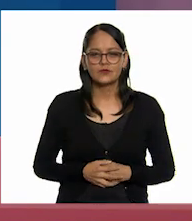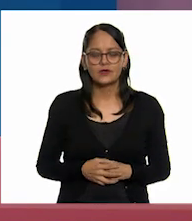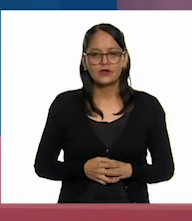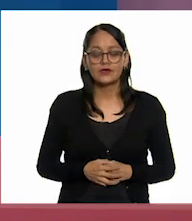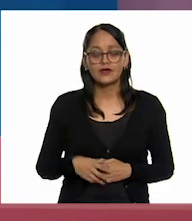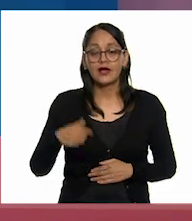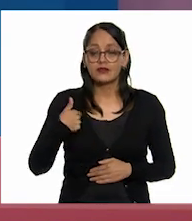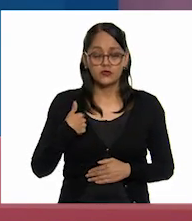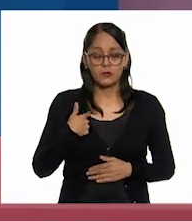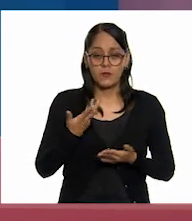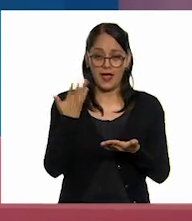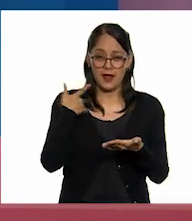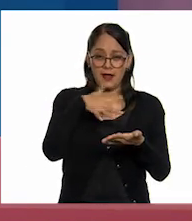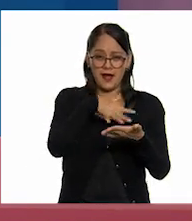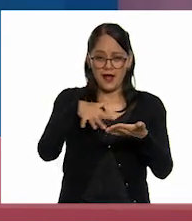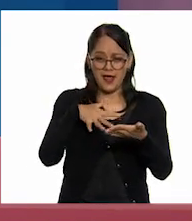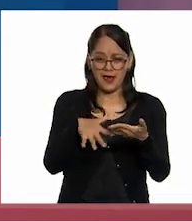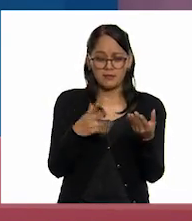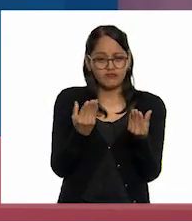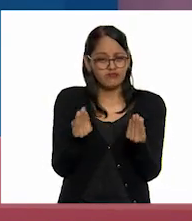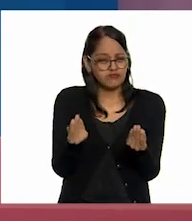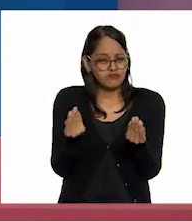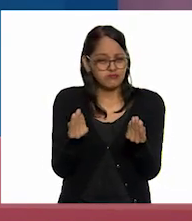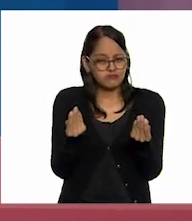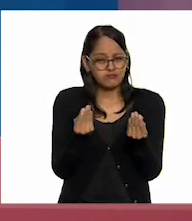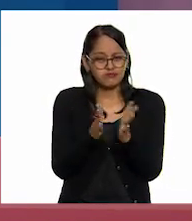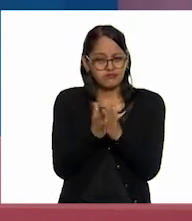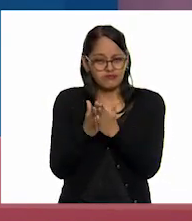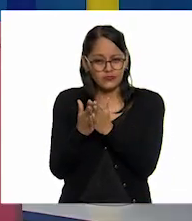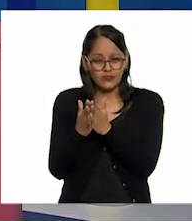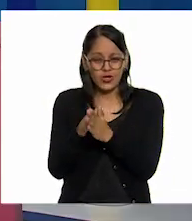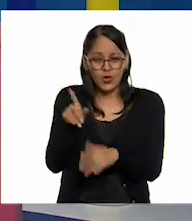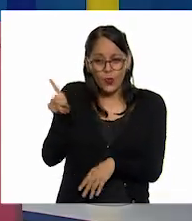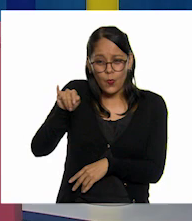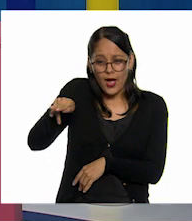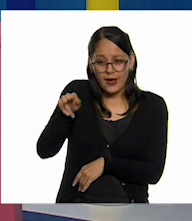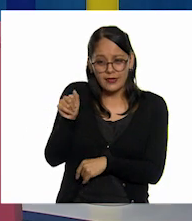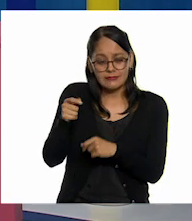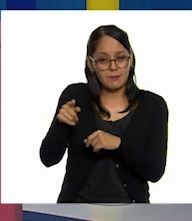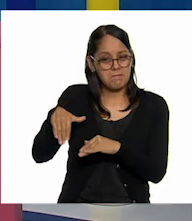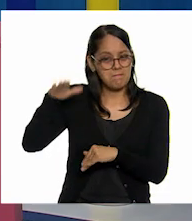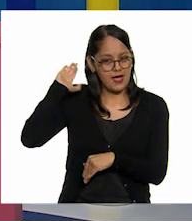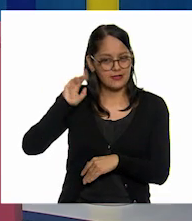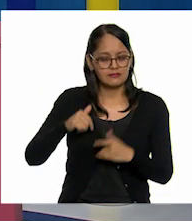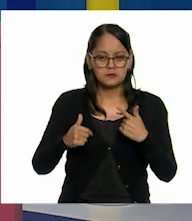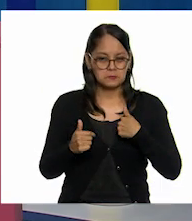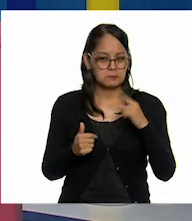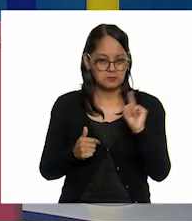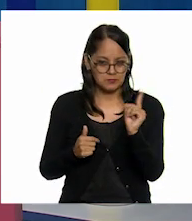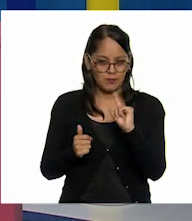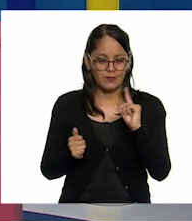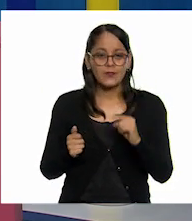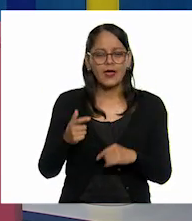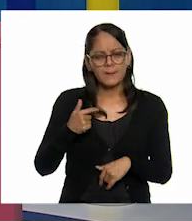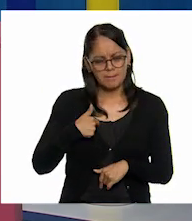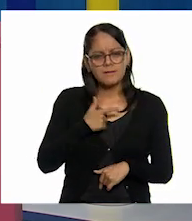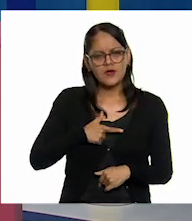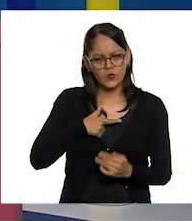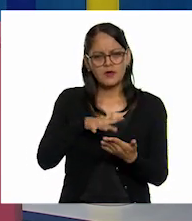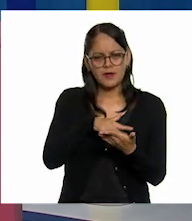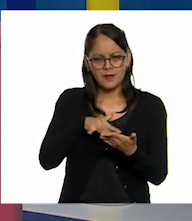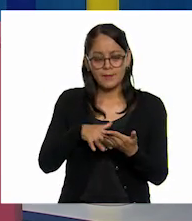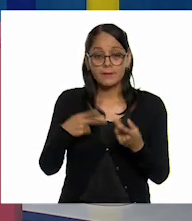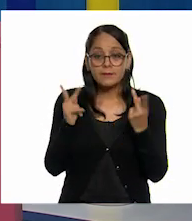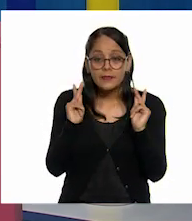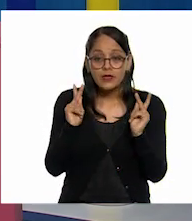Bueno, yo no he leído tanto como Juan Carlos. Me gusta mucho la lectura, pero no